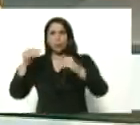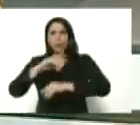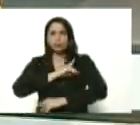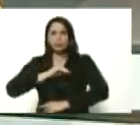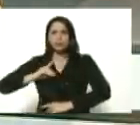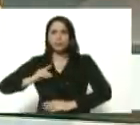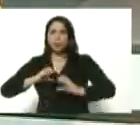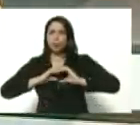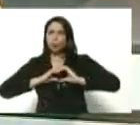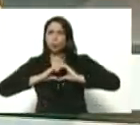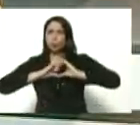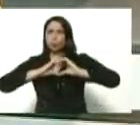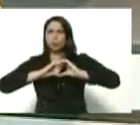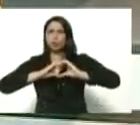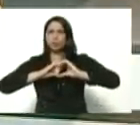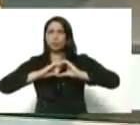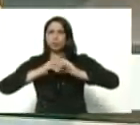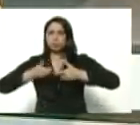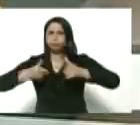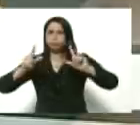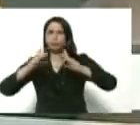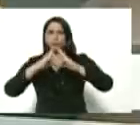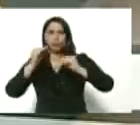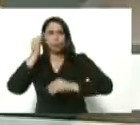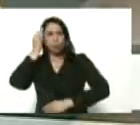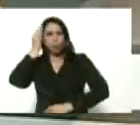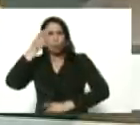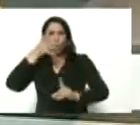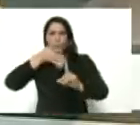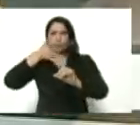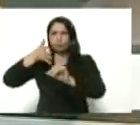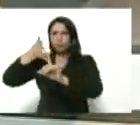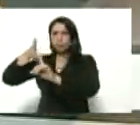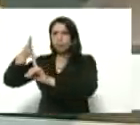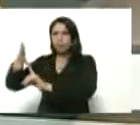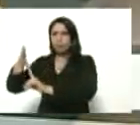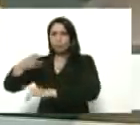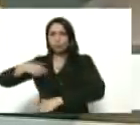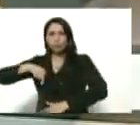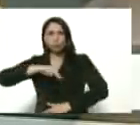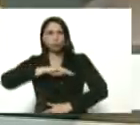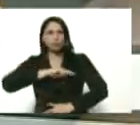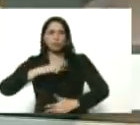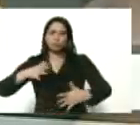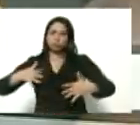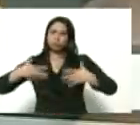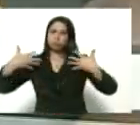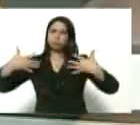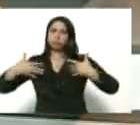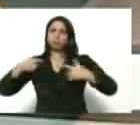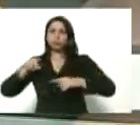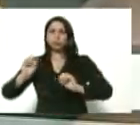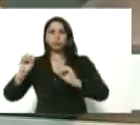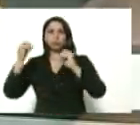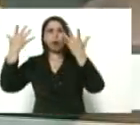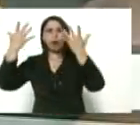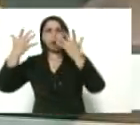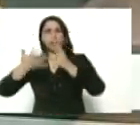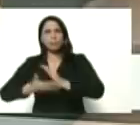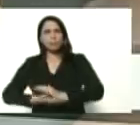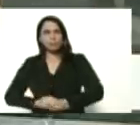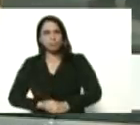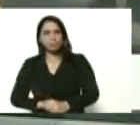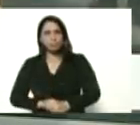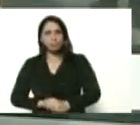corazón y cumpla todo tu consejo. Nosotros nos alegraremos en tu salvación